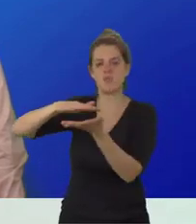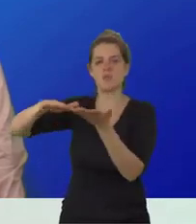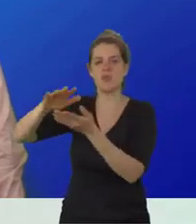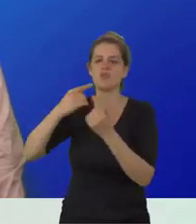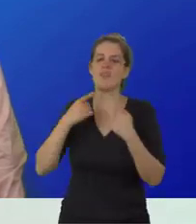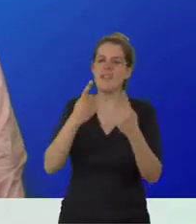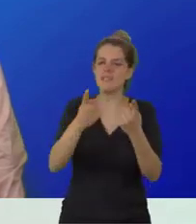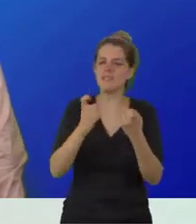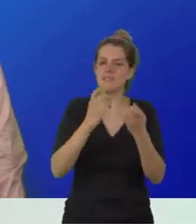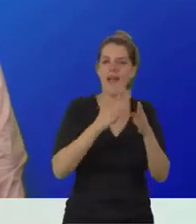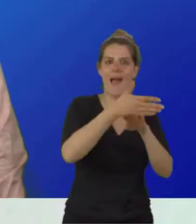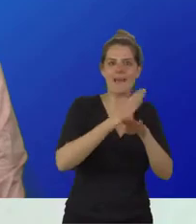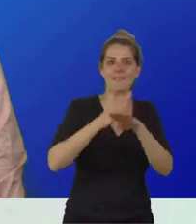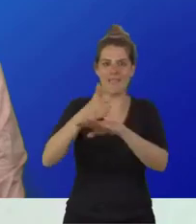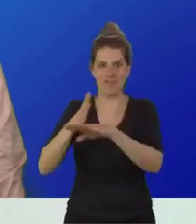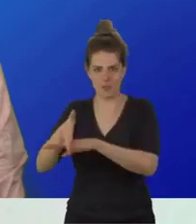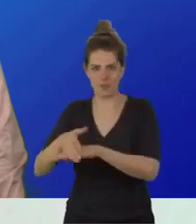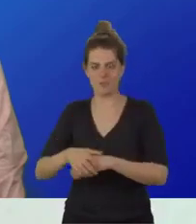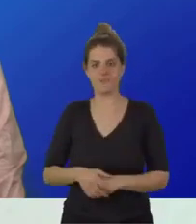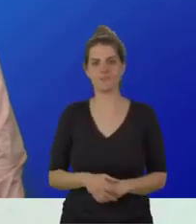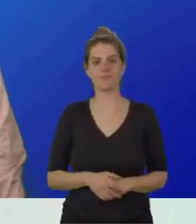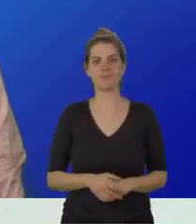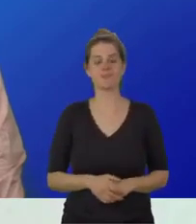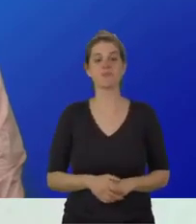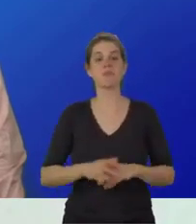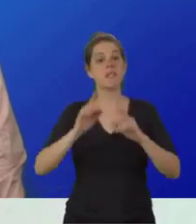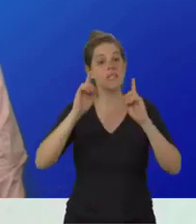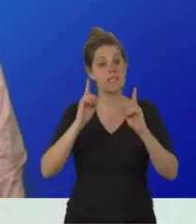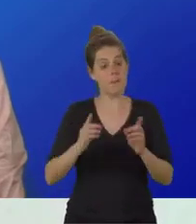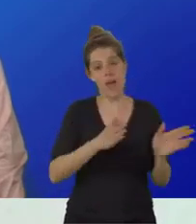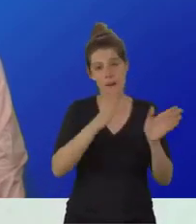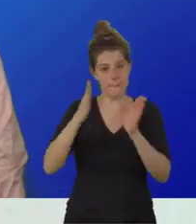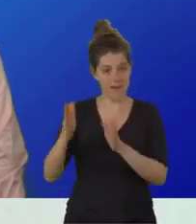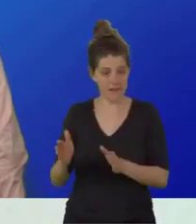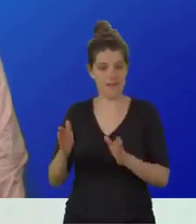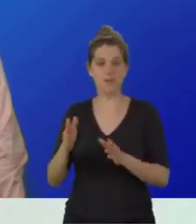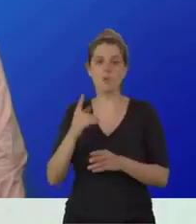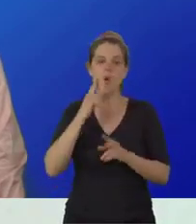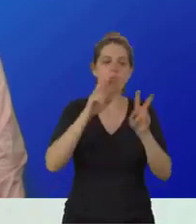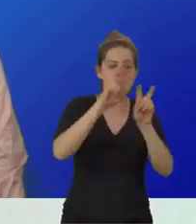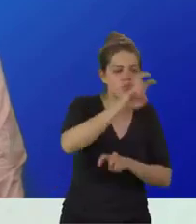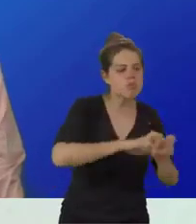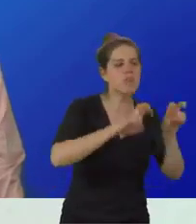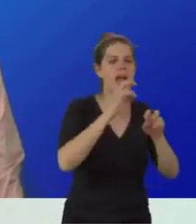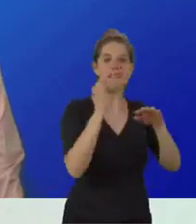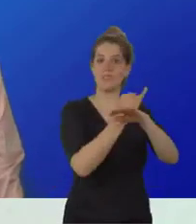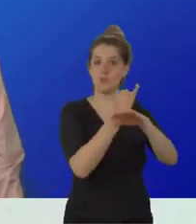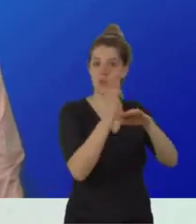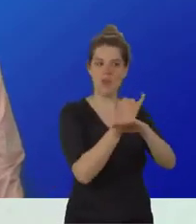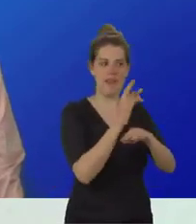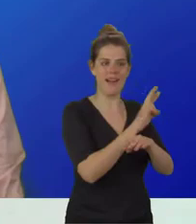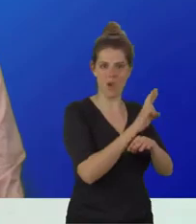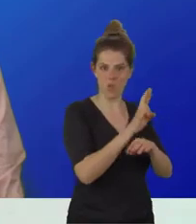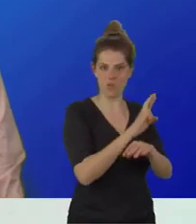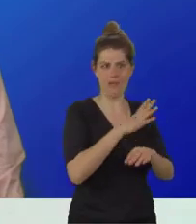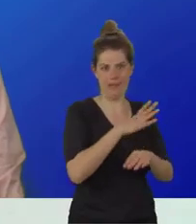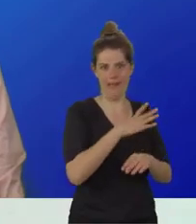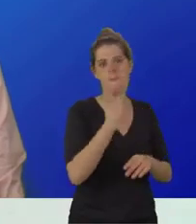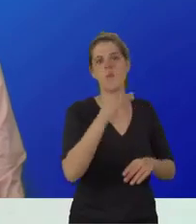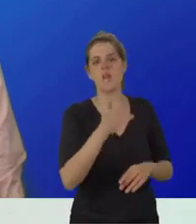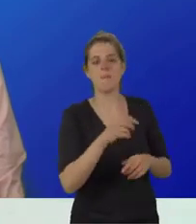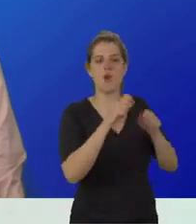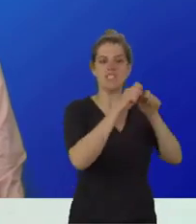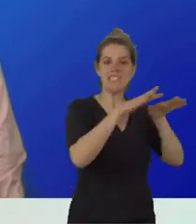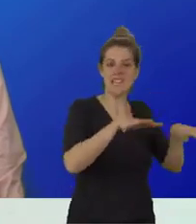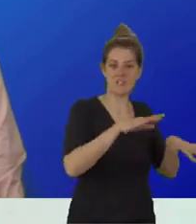en las que tengamos que generar el acceso. Y por otro lado, que busquemos los recursos institucionales que